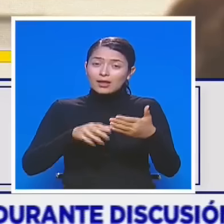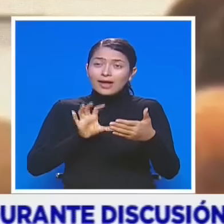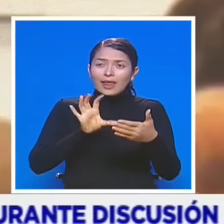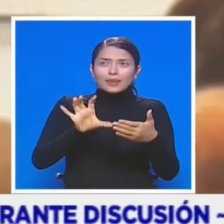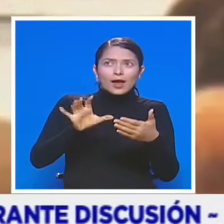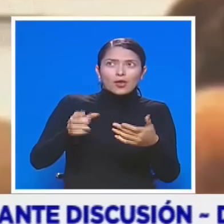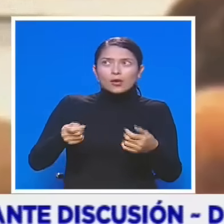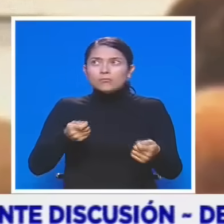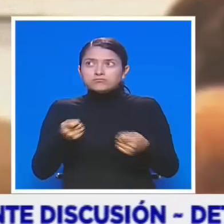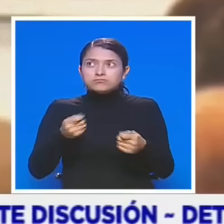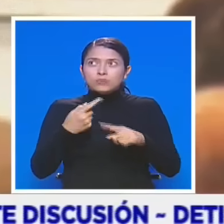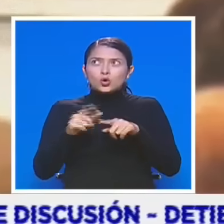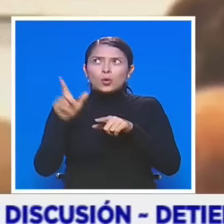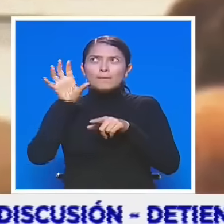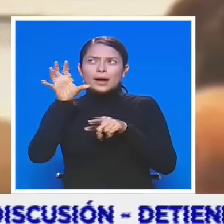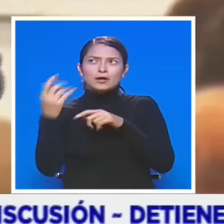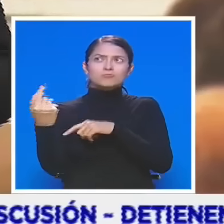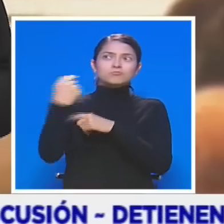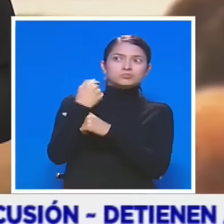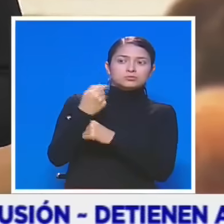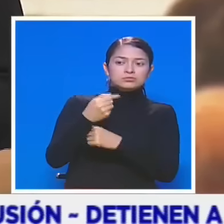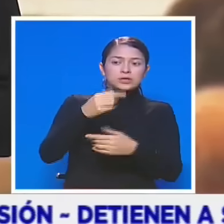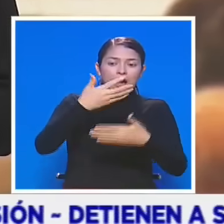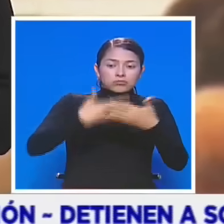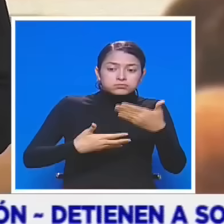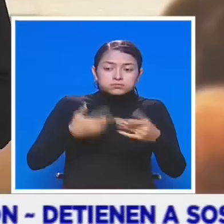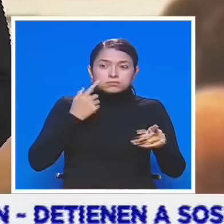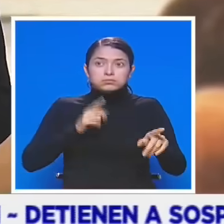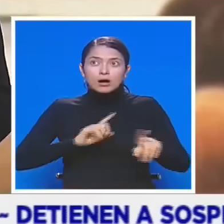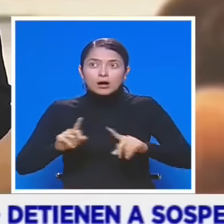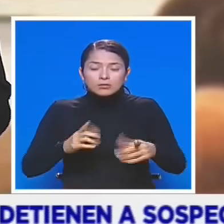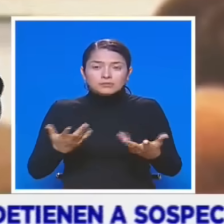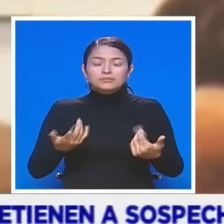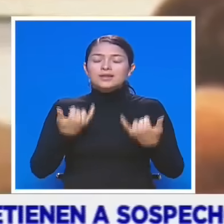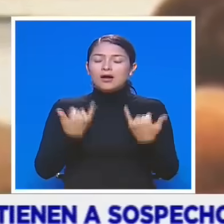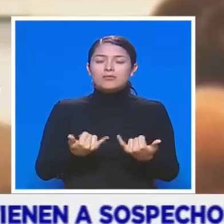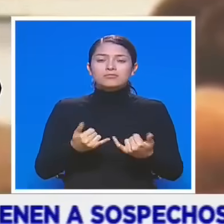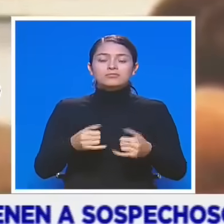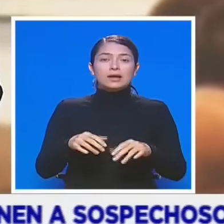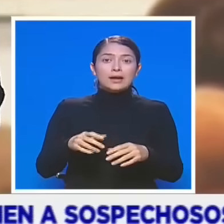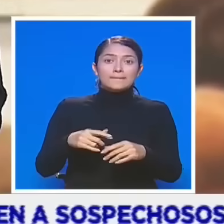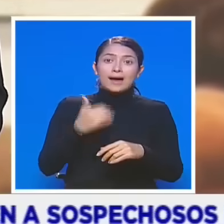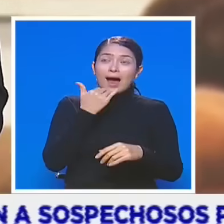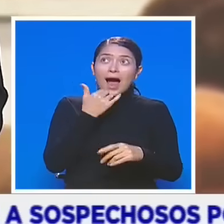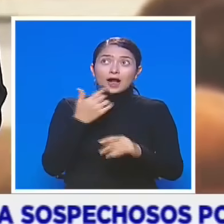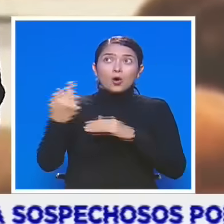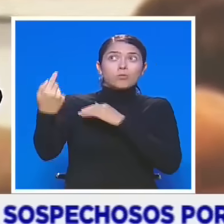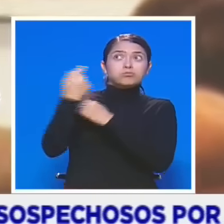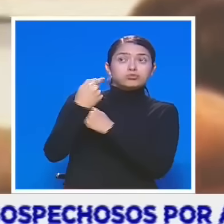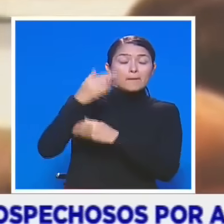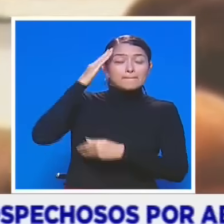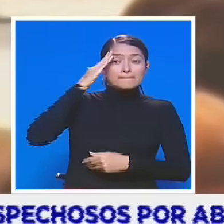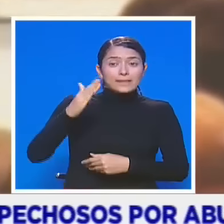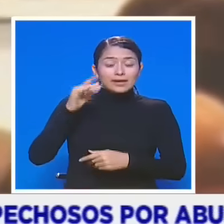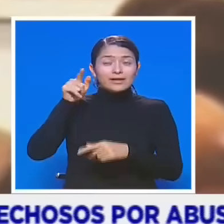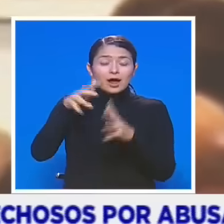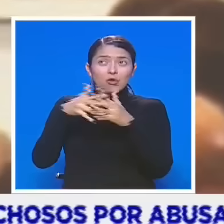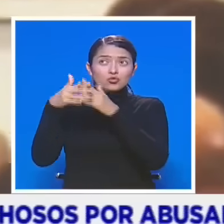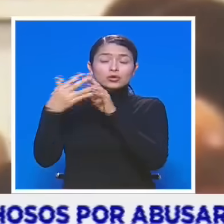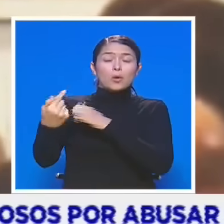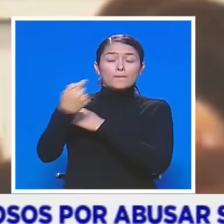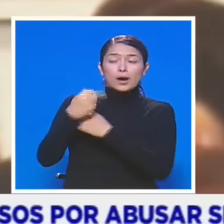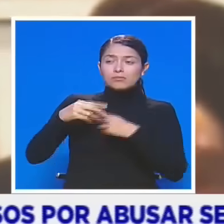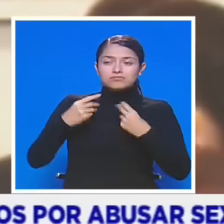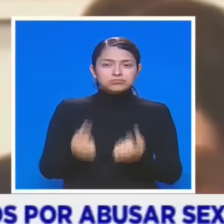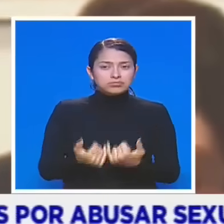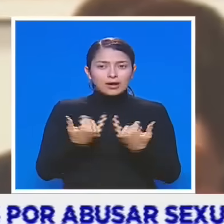medida, contemplada en la Constitución, se activaría de manera inmediata en caso de una agresión militar por parte de Estados Unidos.